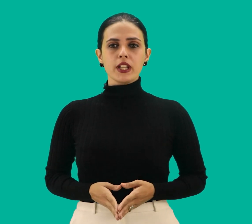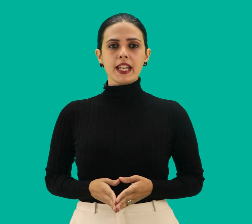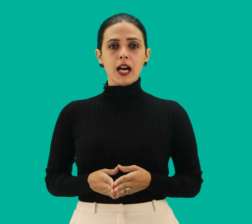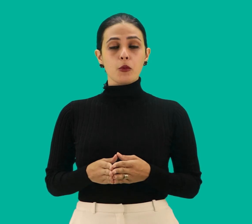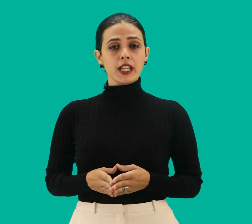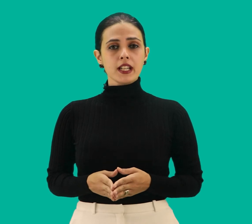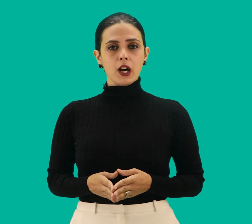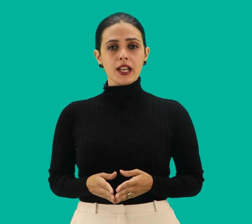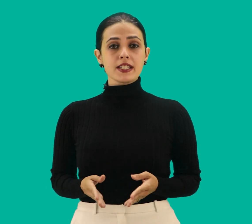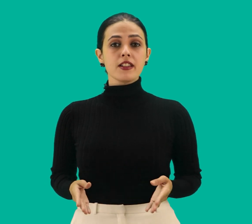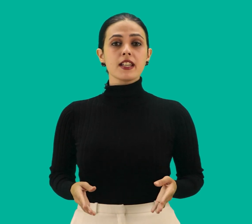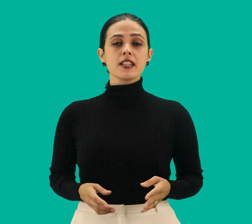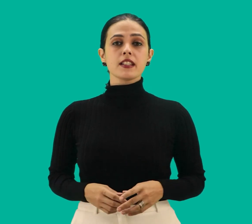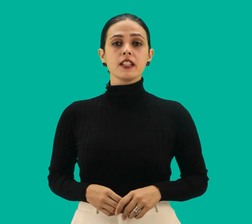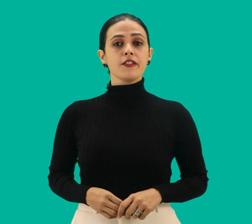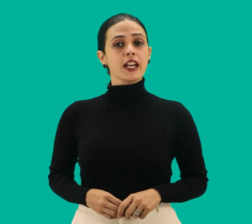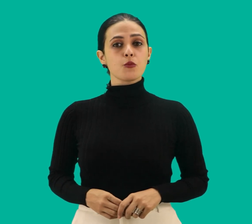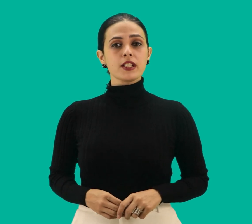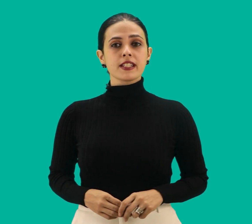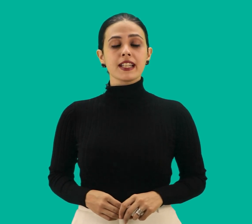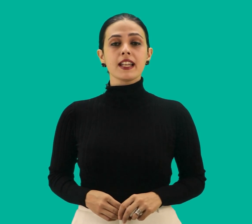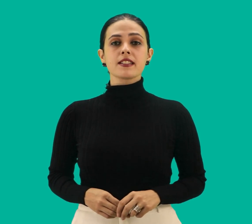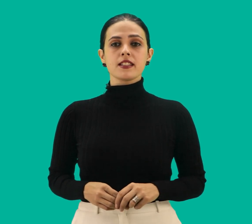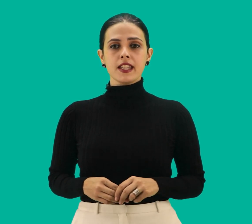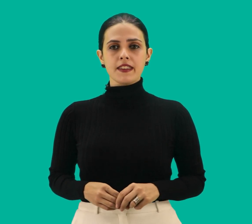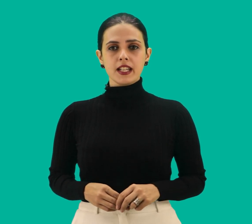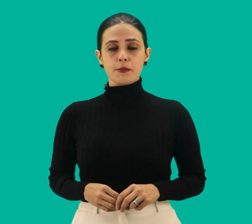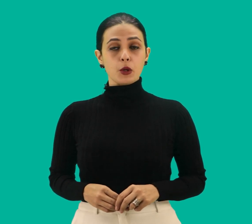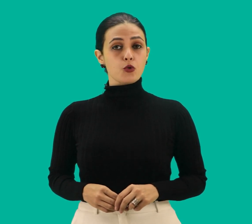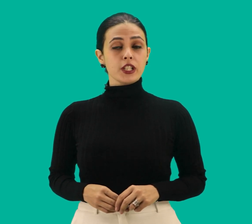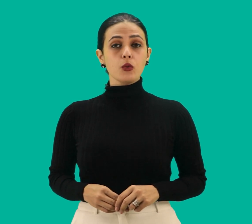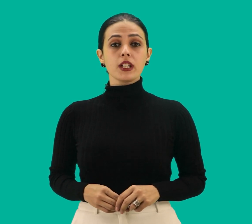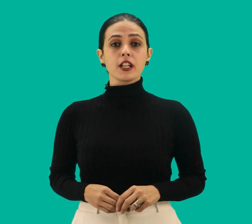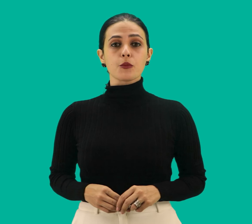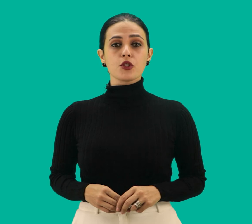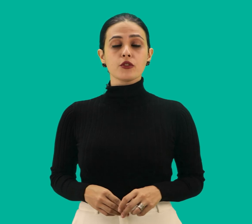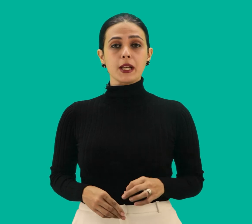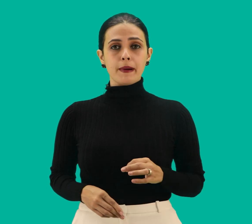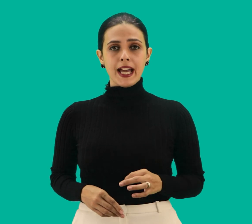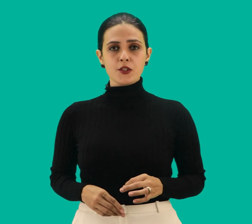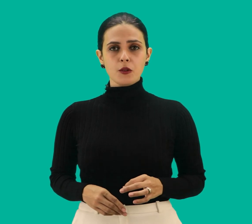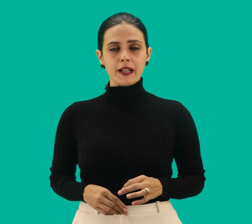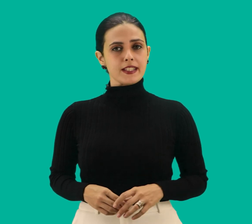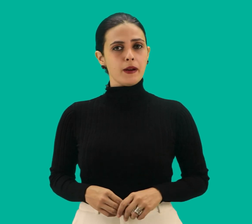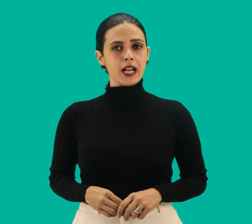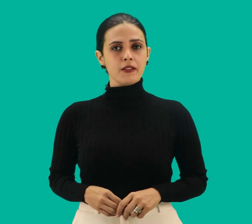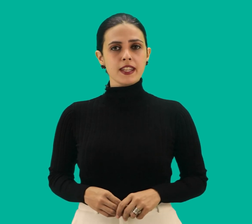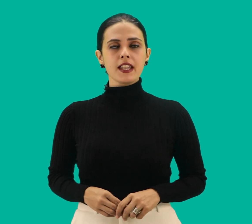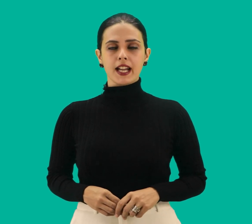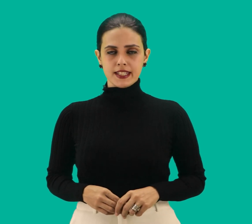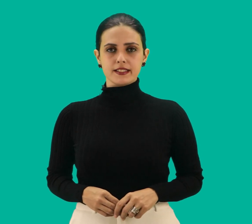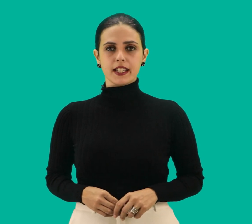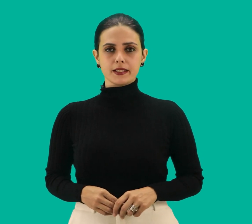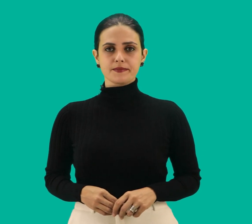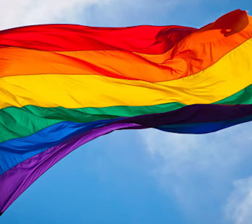la condena a morir, aunque las evidencias científicas muestren la necesidad de producir una interrupción del embarazo para salvar la vida